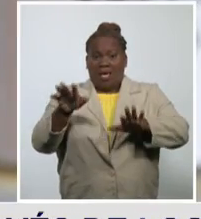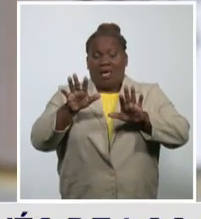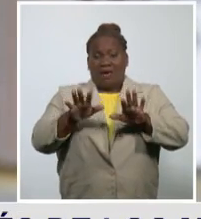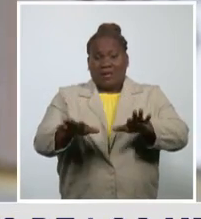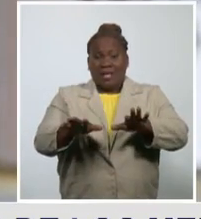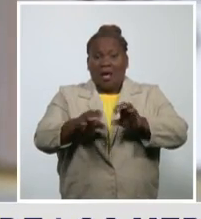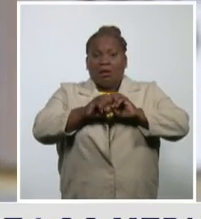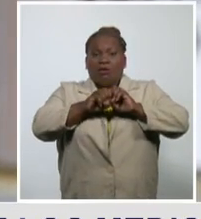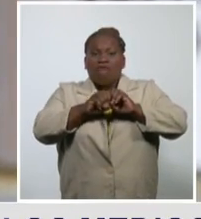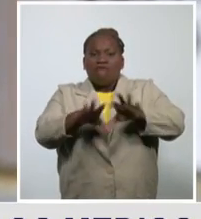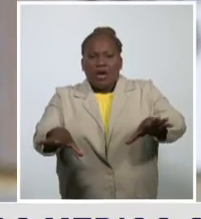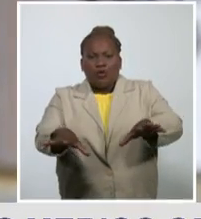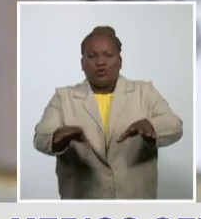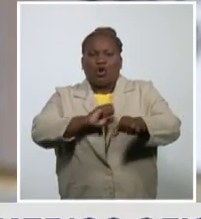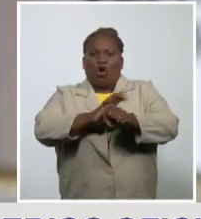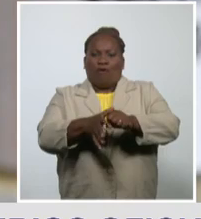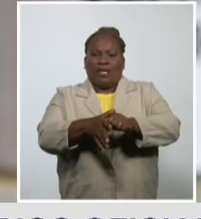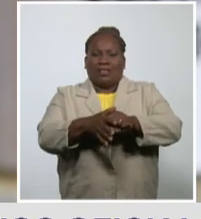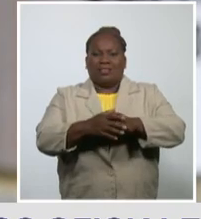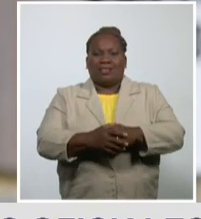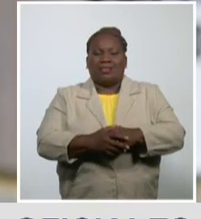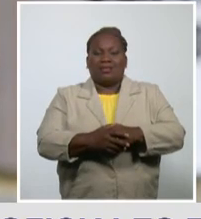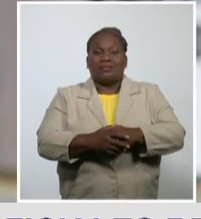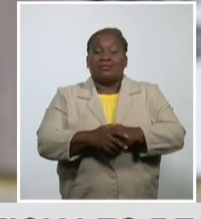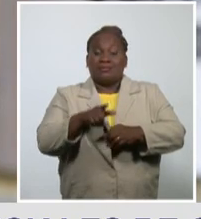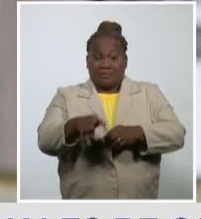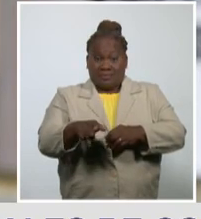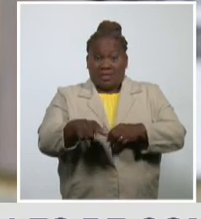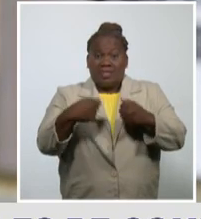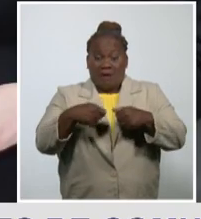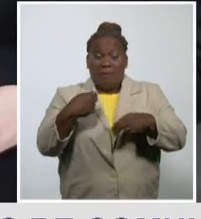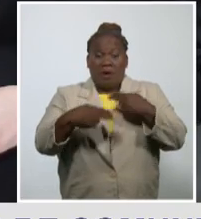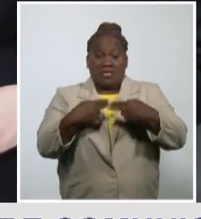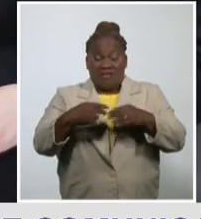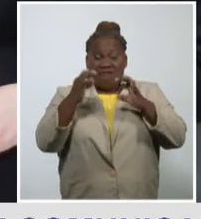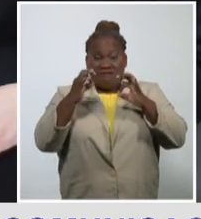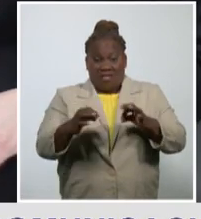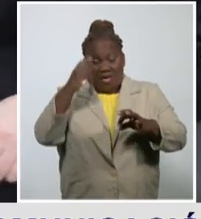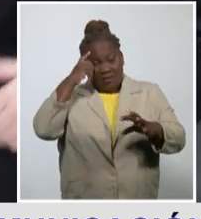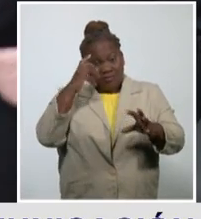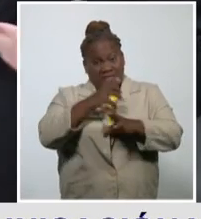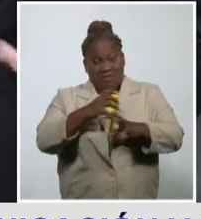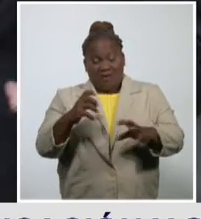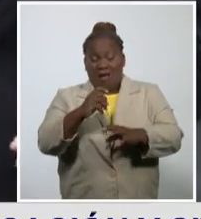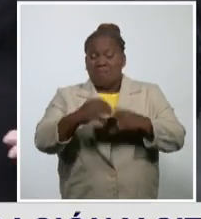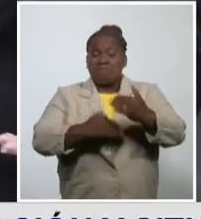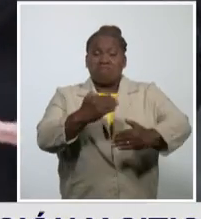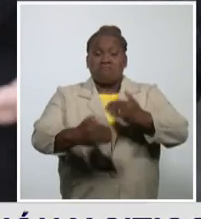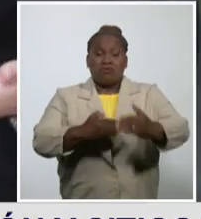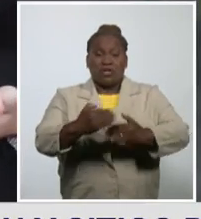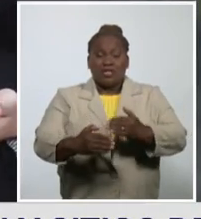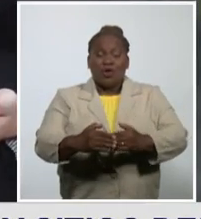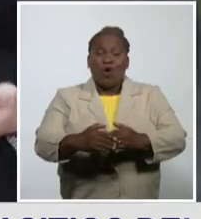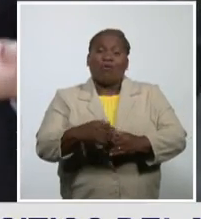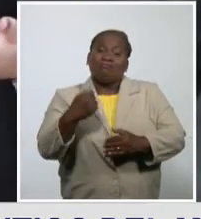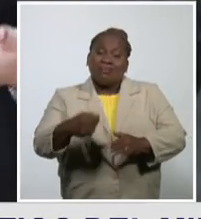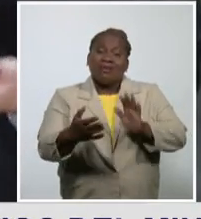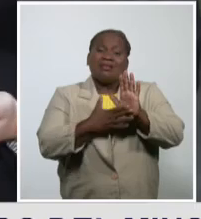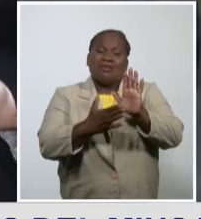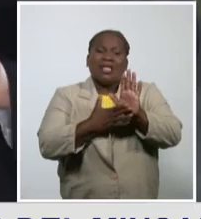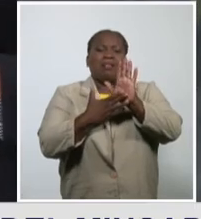masivos de la COVID-19. La construcción de verdades científicas es un proceso que requiere contraste de evidencias,